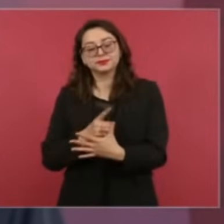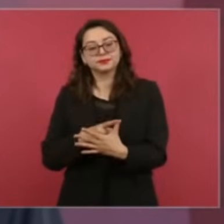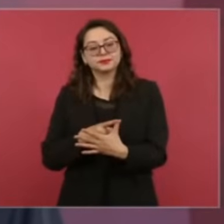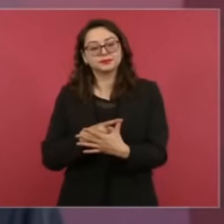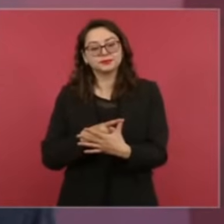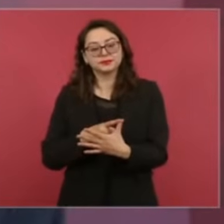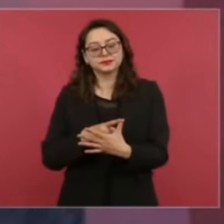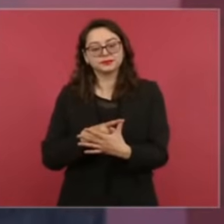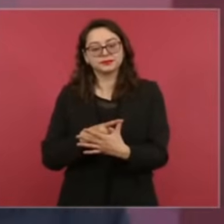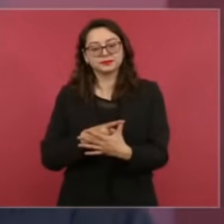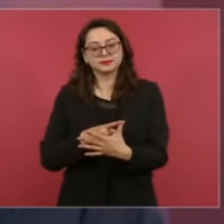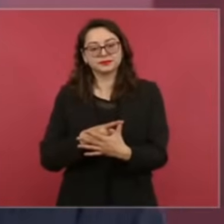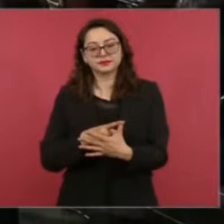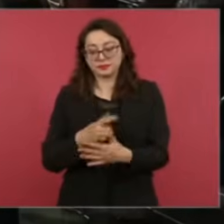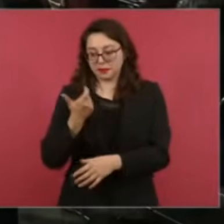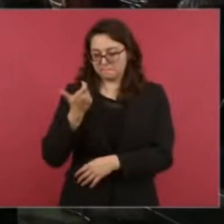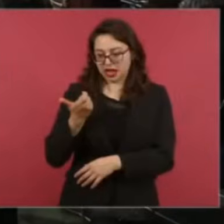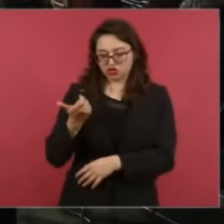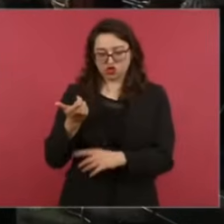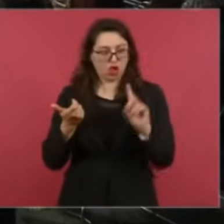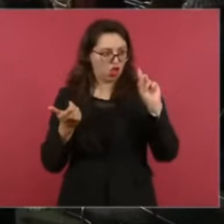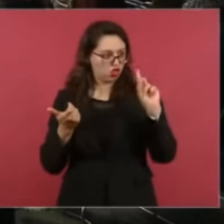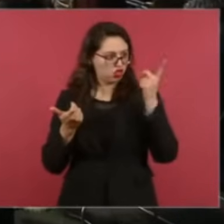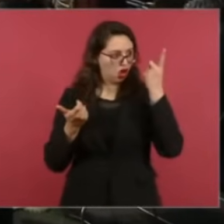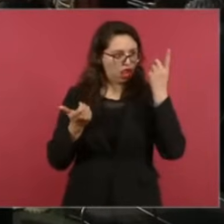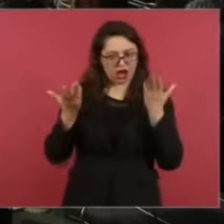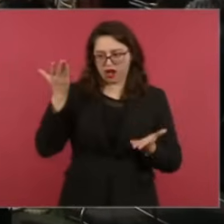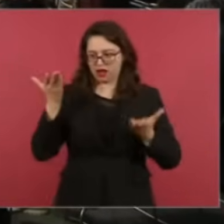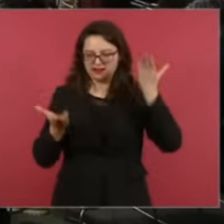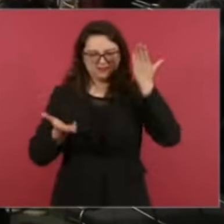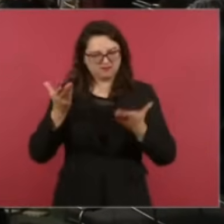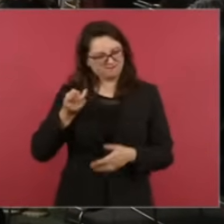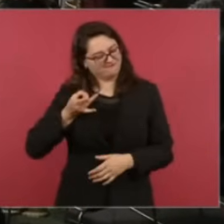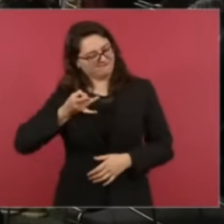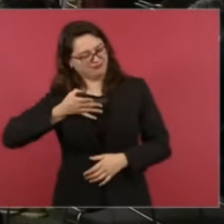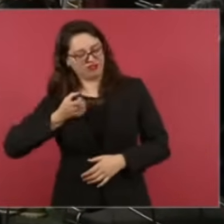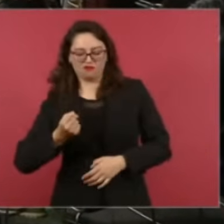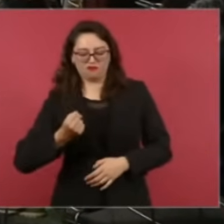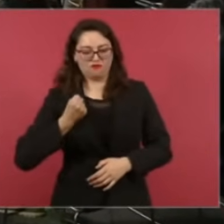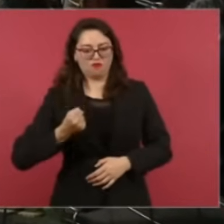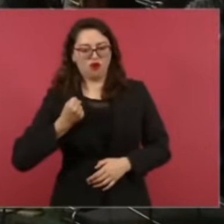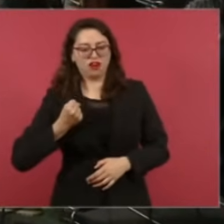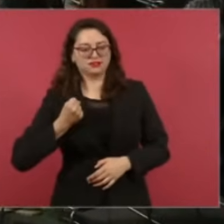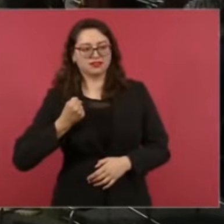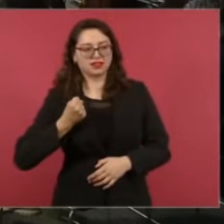que el peso es la moneda más fuerte con relación al dólar en el mundo.